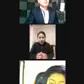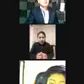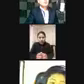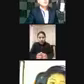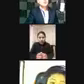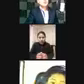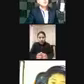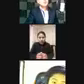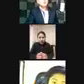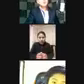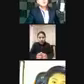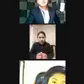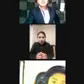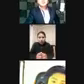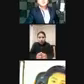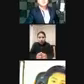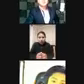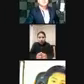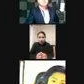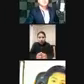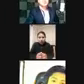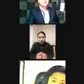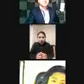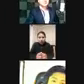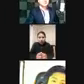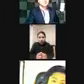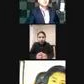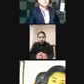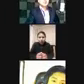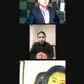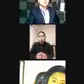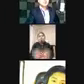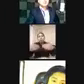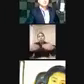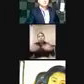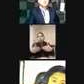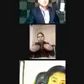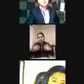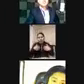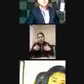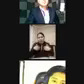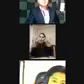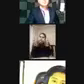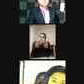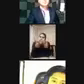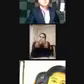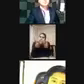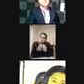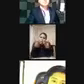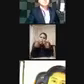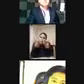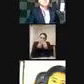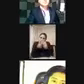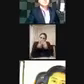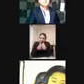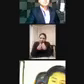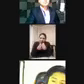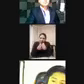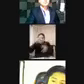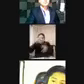de preferencia no cepillos que tengan gomas, porque eso lastima las encías, ¿sí? Si hablamos